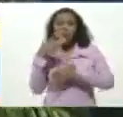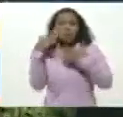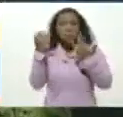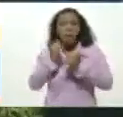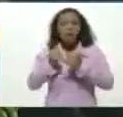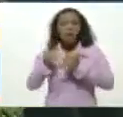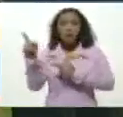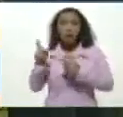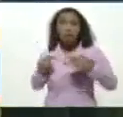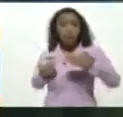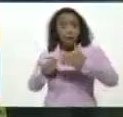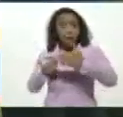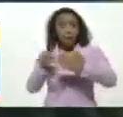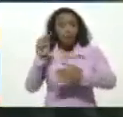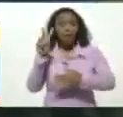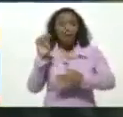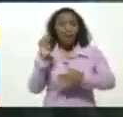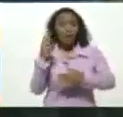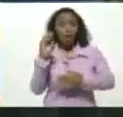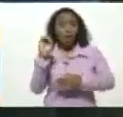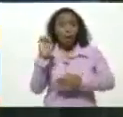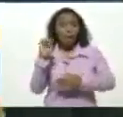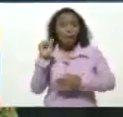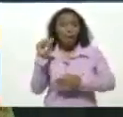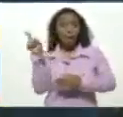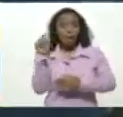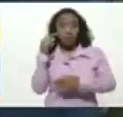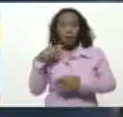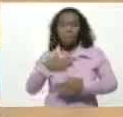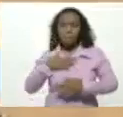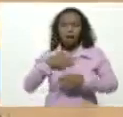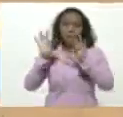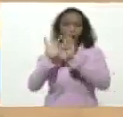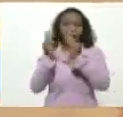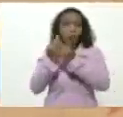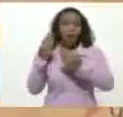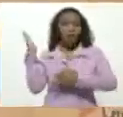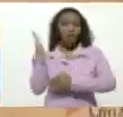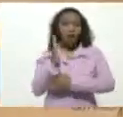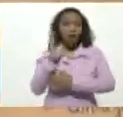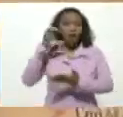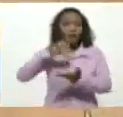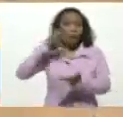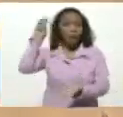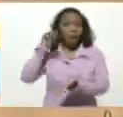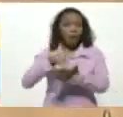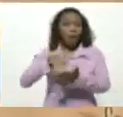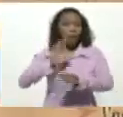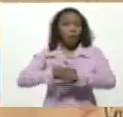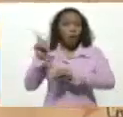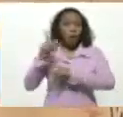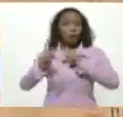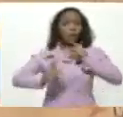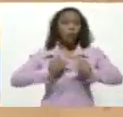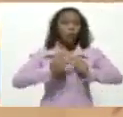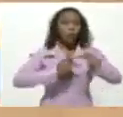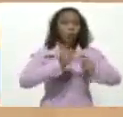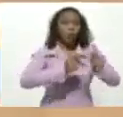hay una esquina de Veroes. Existe una esquina de Veroes, pero mi familia proviene del estado Miranda, porque ellos son productores